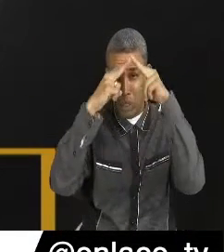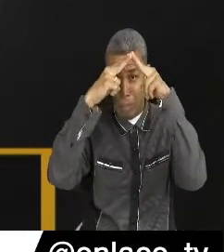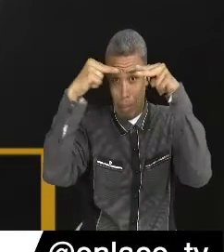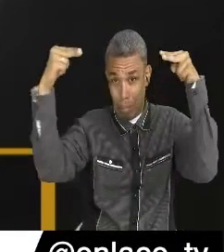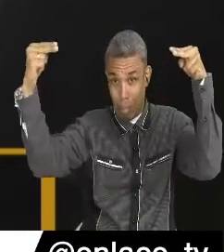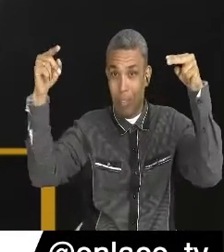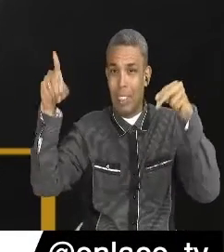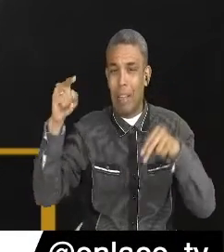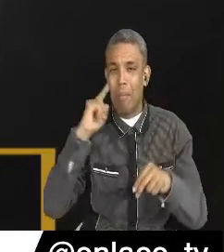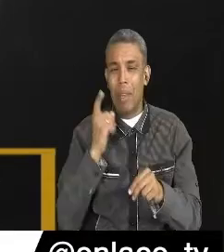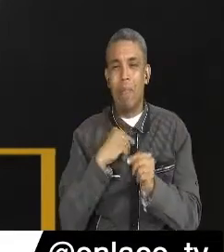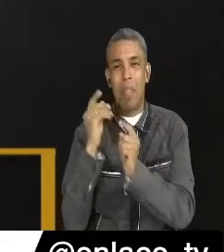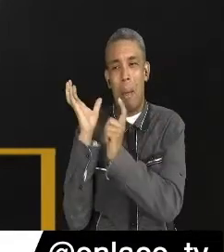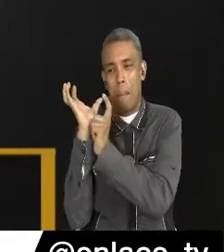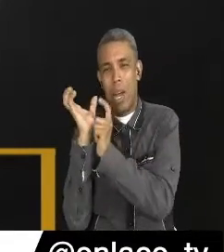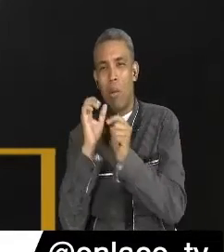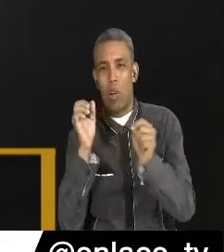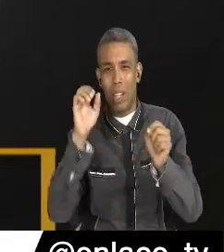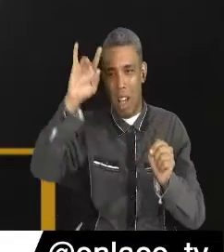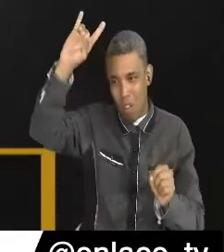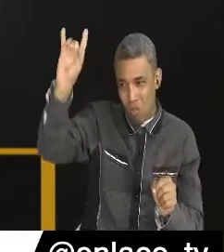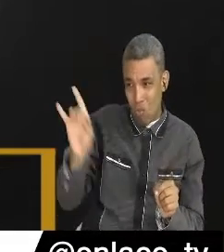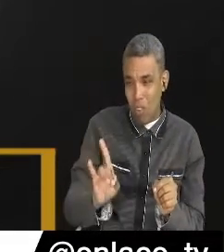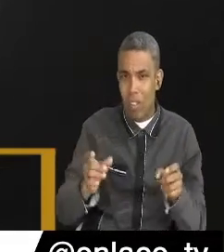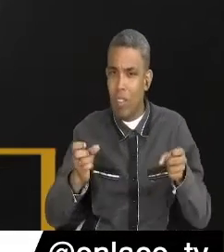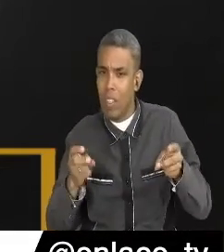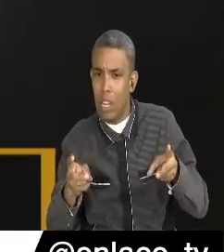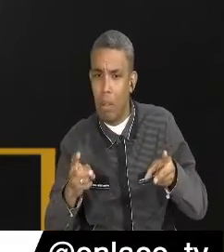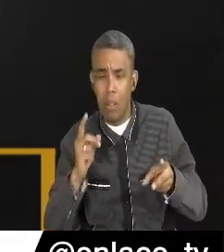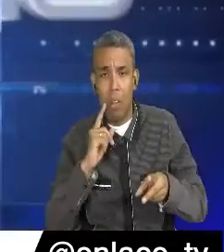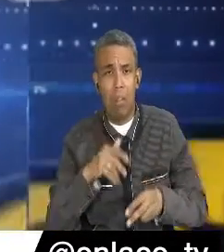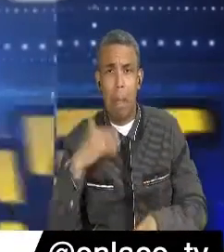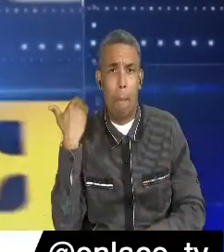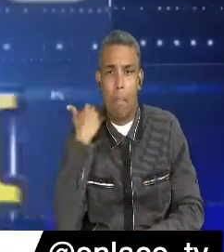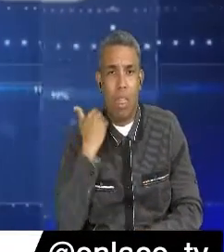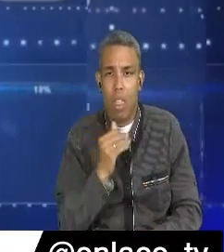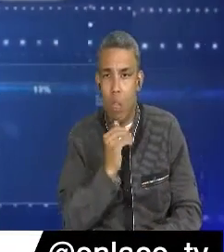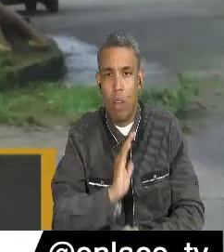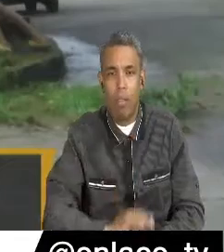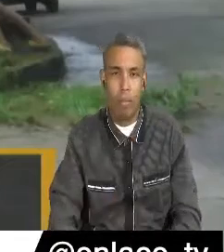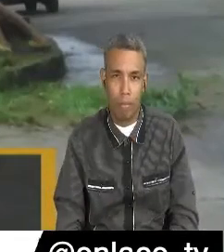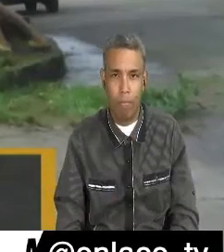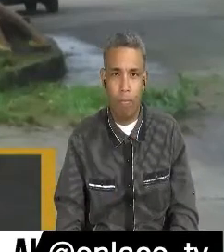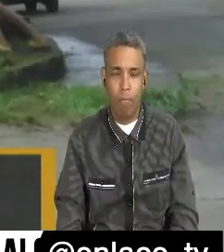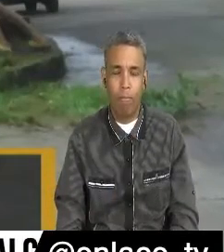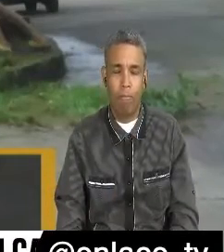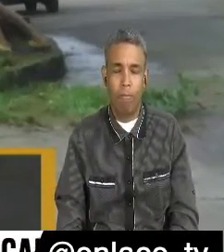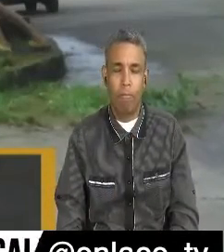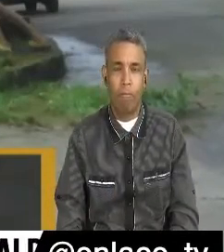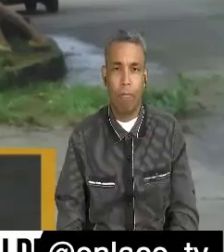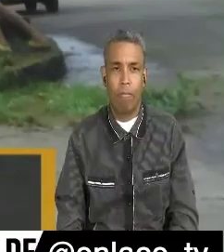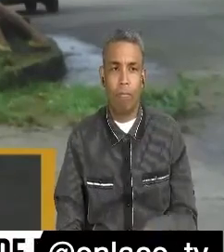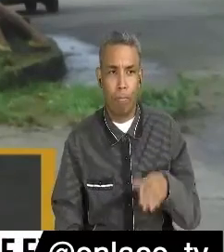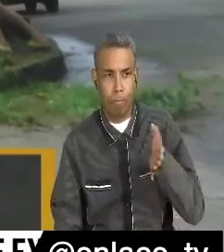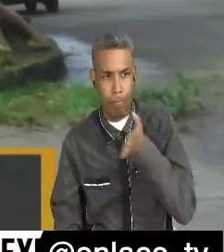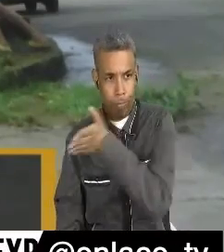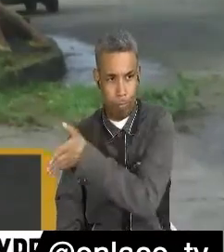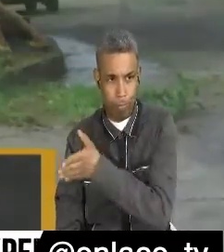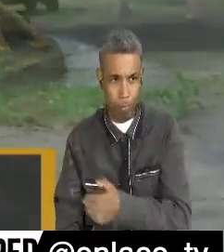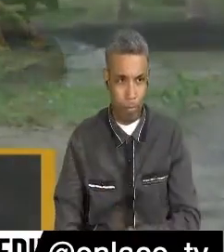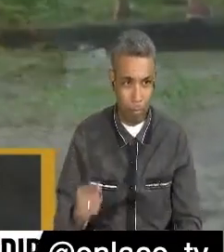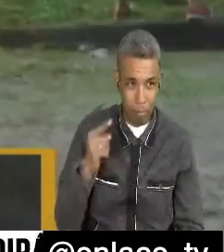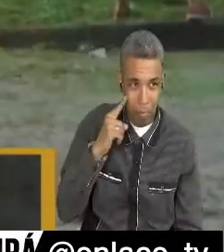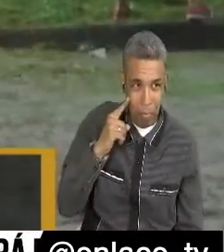también resultaron afectados con el arreglo del poste, quedando el sector sin servicio. En otro tema les mostraremos estas imágenes